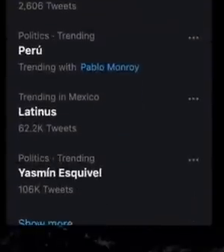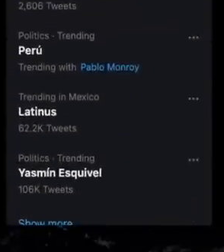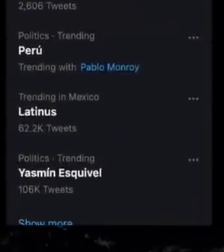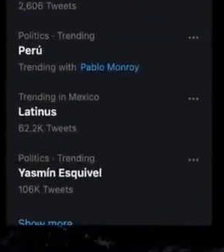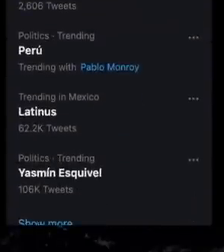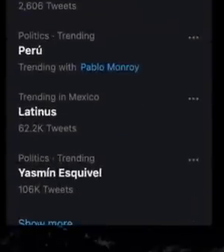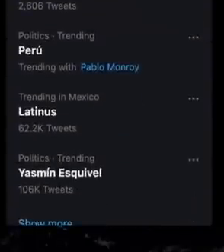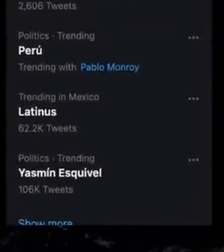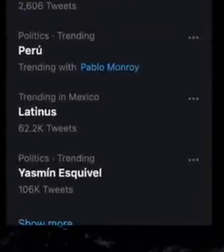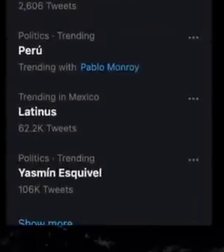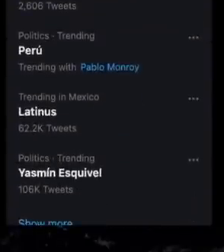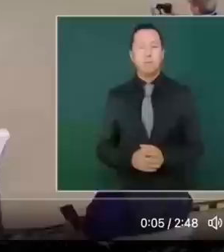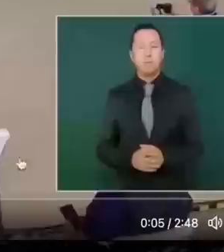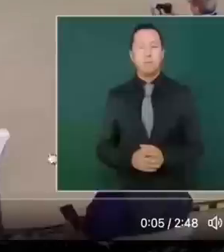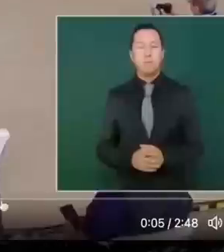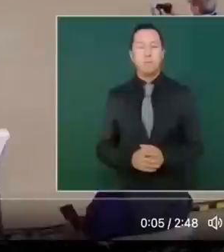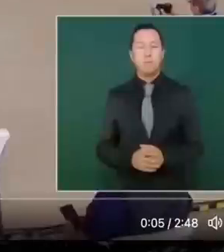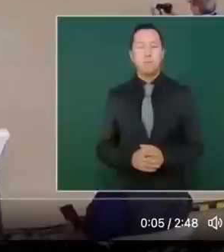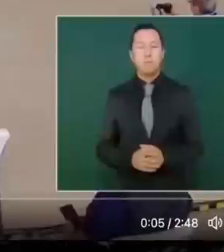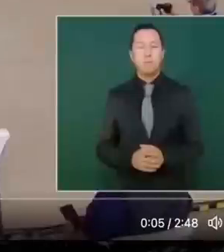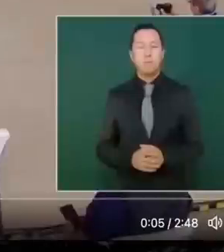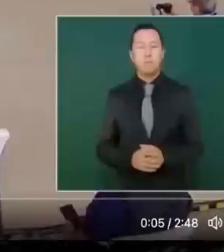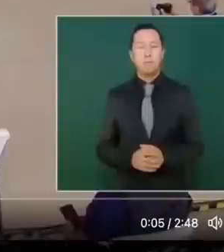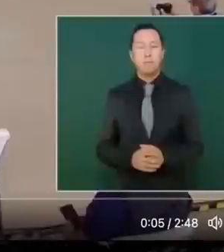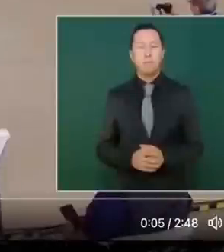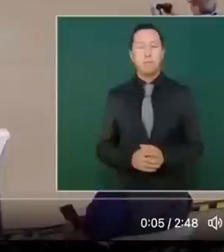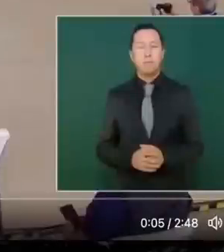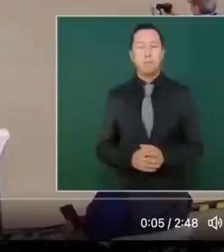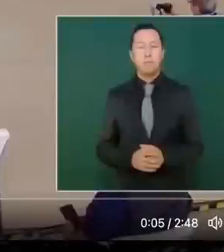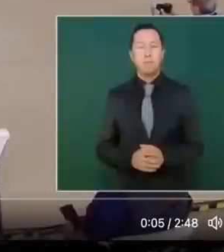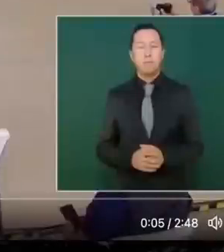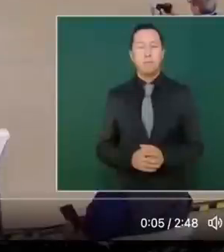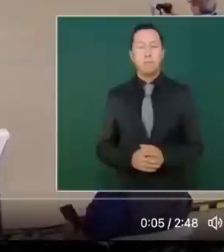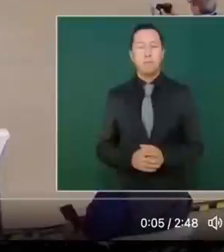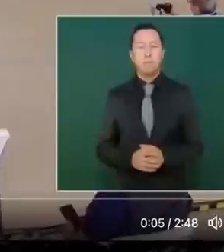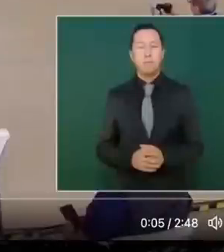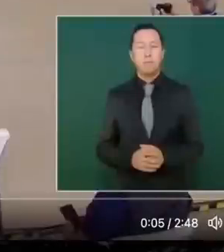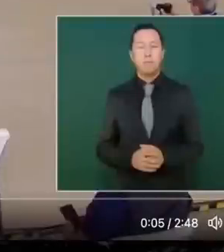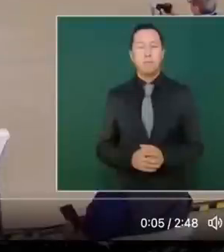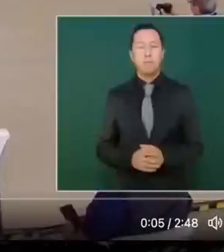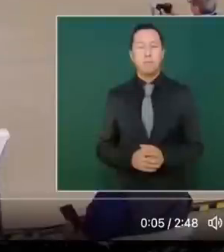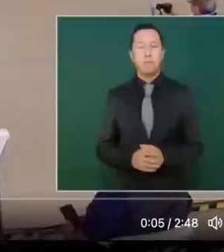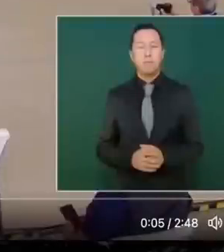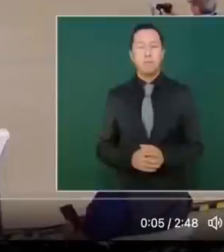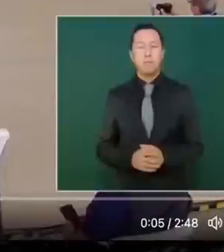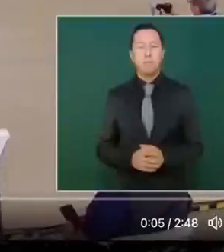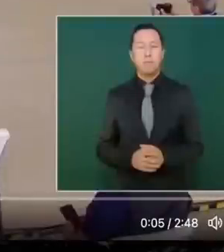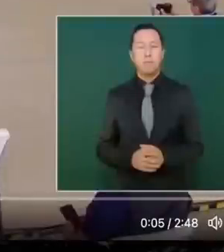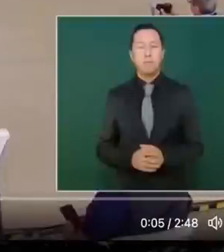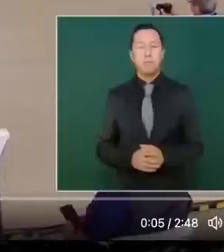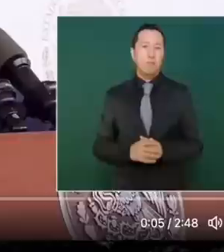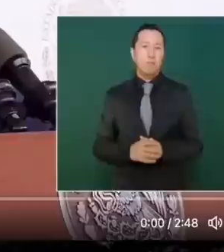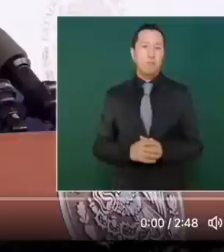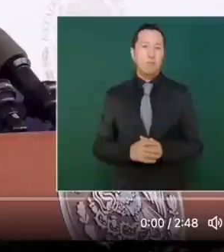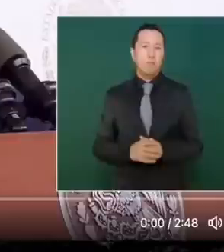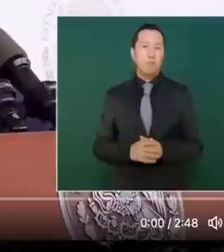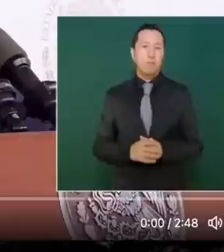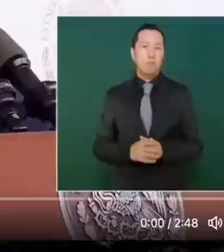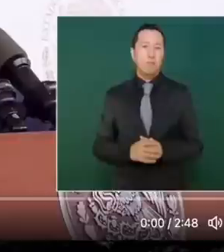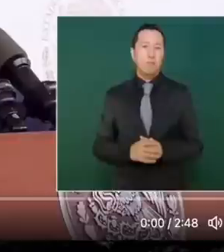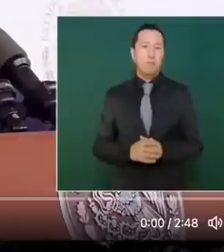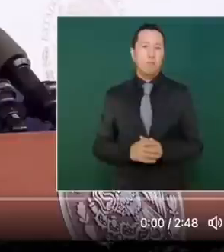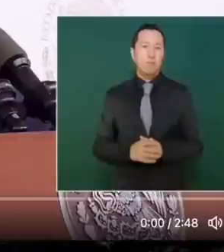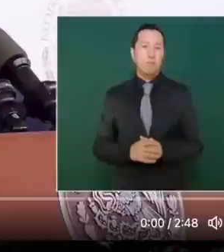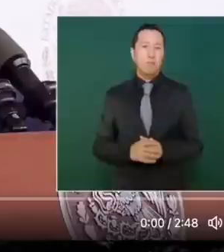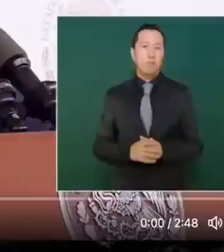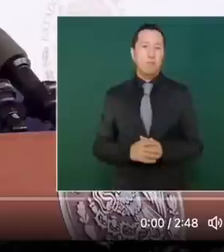¿cómo? Ah, entonces ahí actuó con el hígado caliente y la cabeza fría. No, pues ahí más o menos, ¿verdad? Medio tranquilito, se veía algo